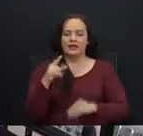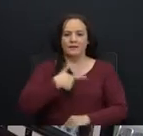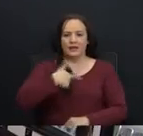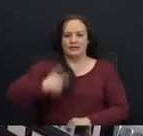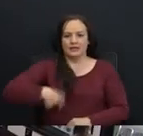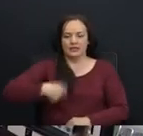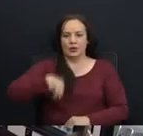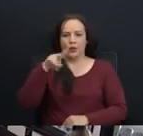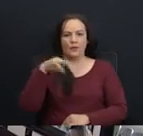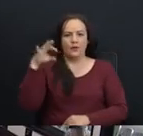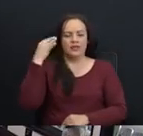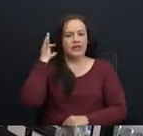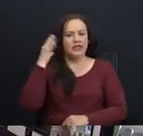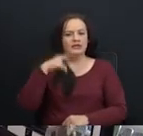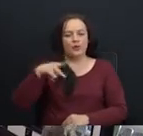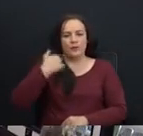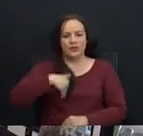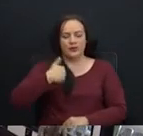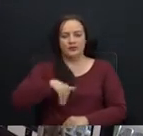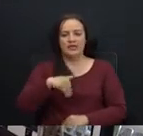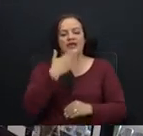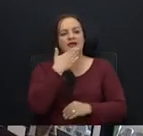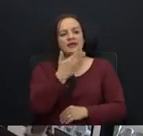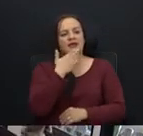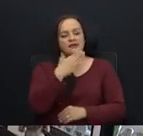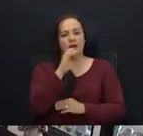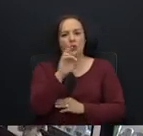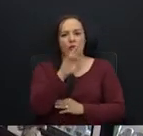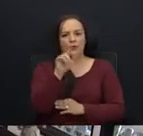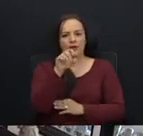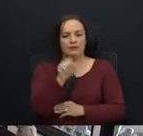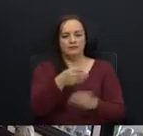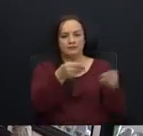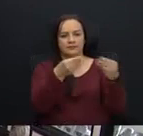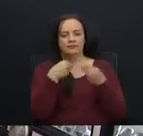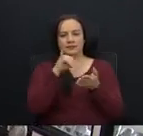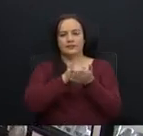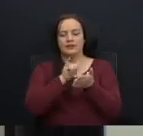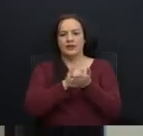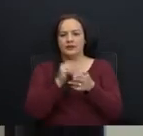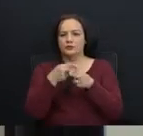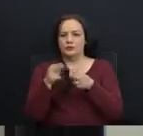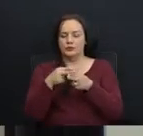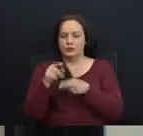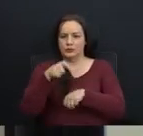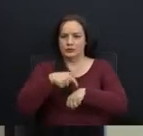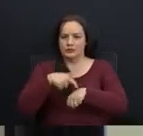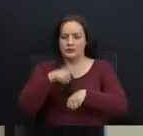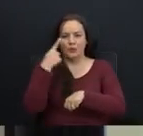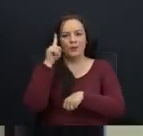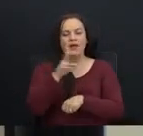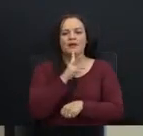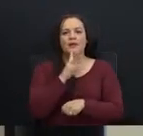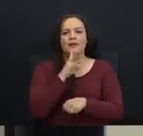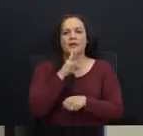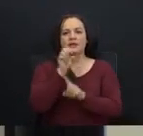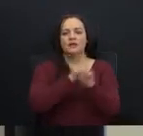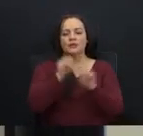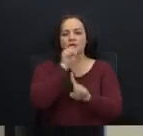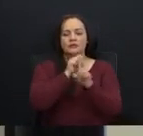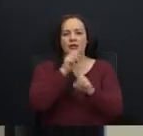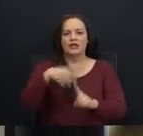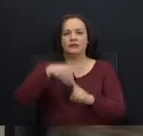inicio dándole las gracias a la diputada Corrales por cederme estos breves minutos para referirme a una situación particular con